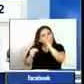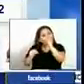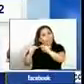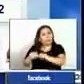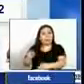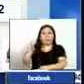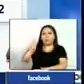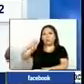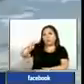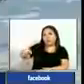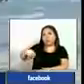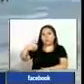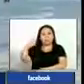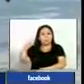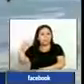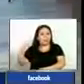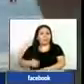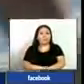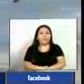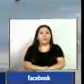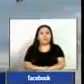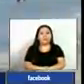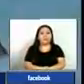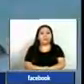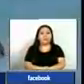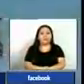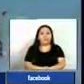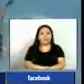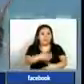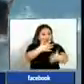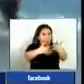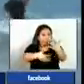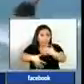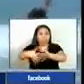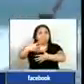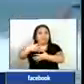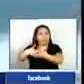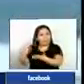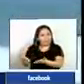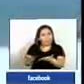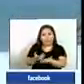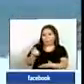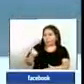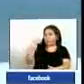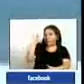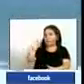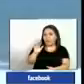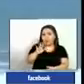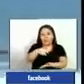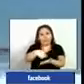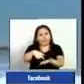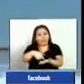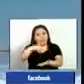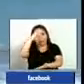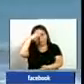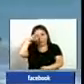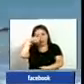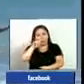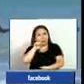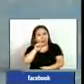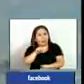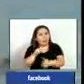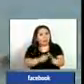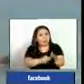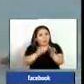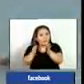con más de 2.000 contagiados las playas se volvieron a abrir hace unos días en la capital cubana que fue la última en pasar